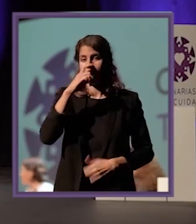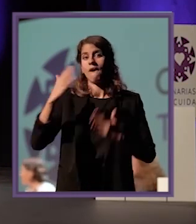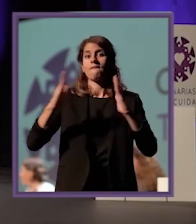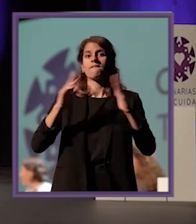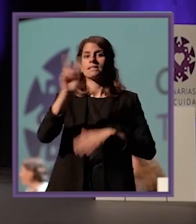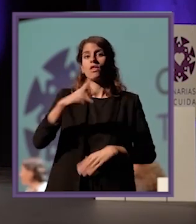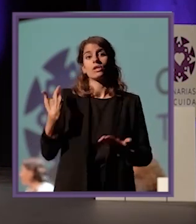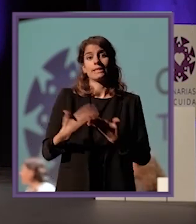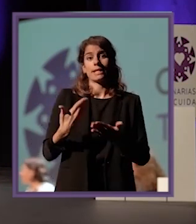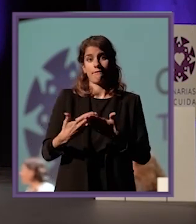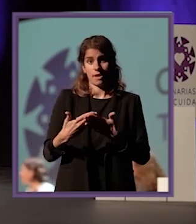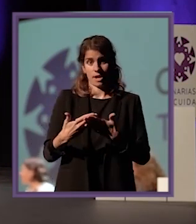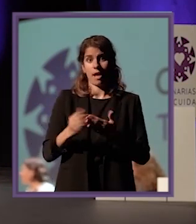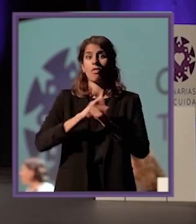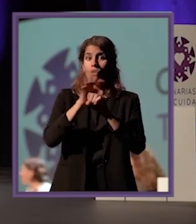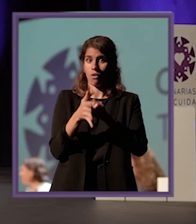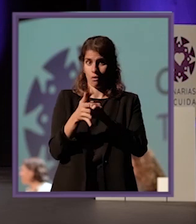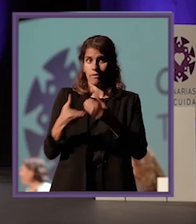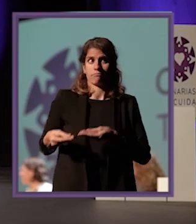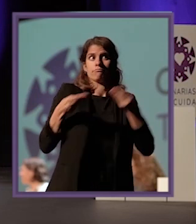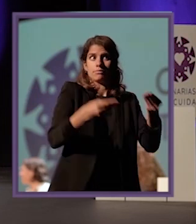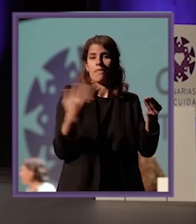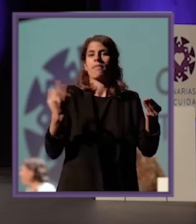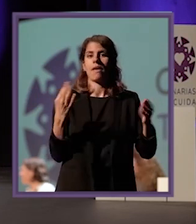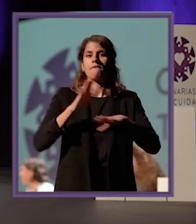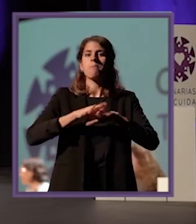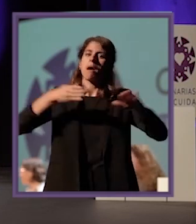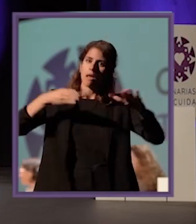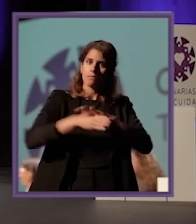ese certificado COVID para poder acceder al local.